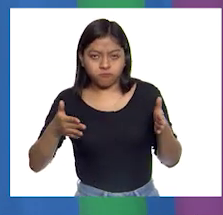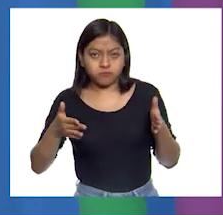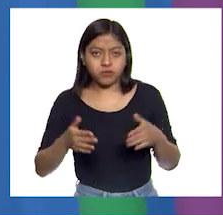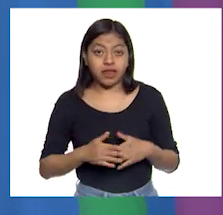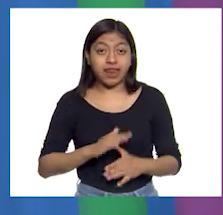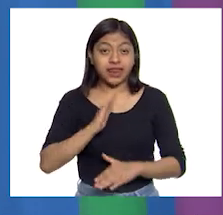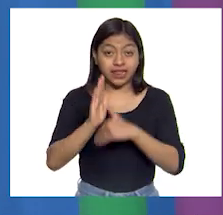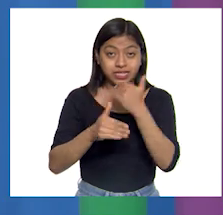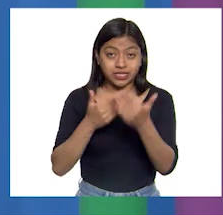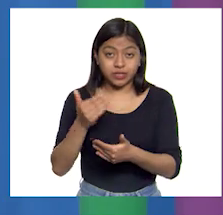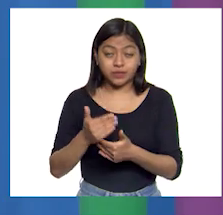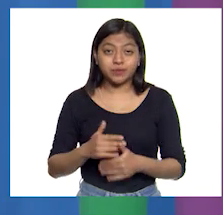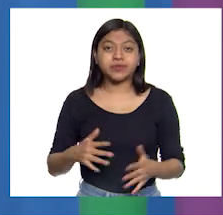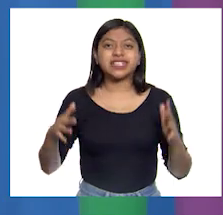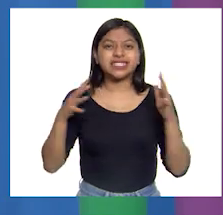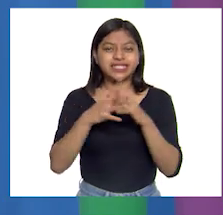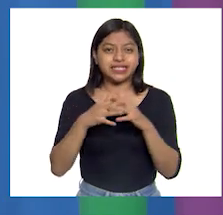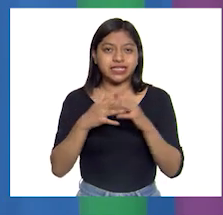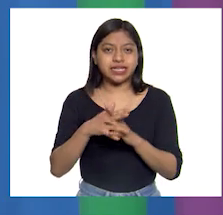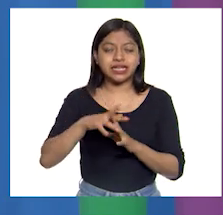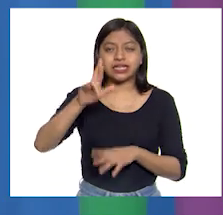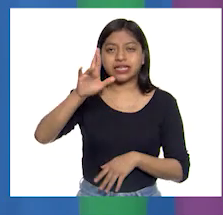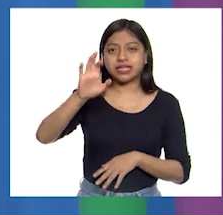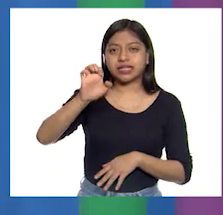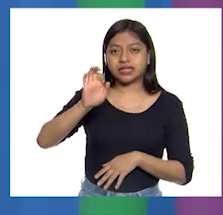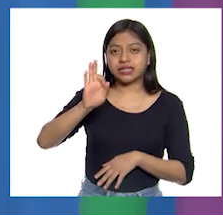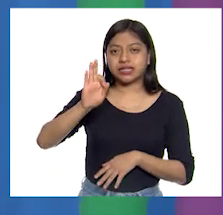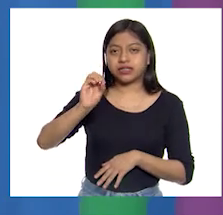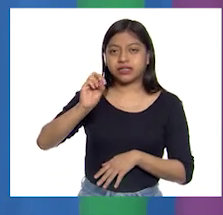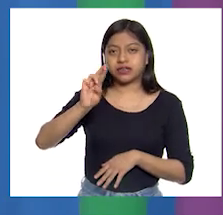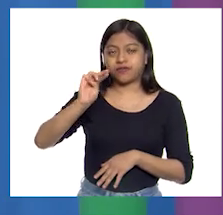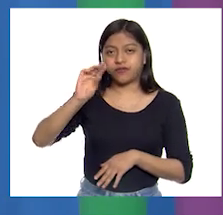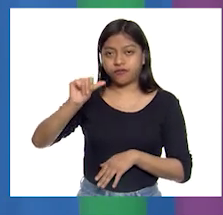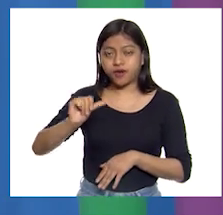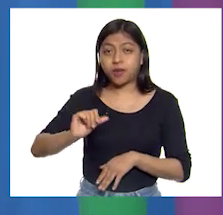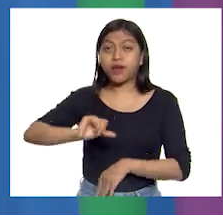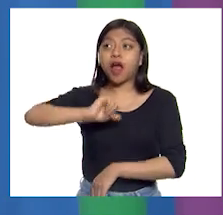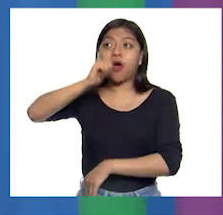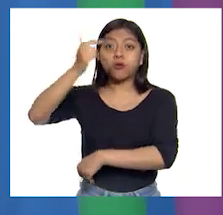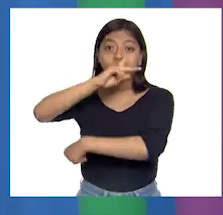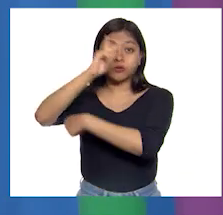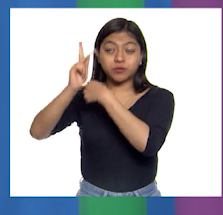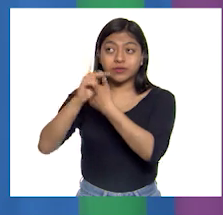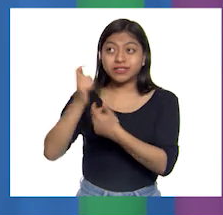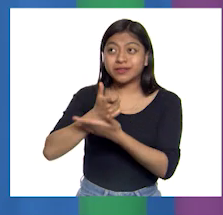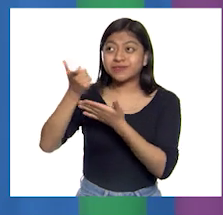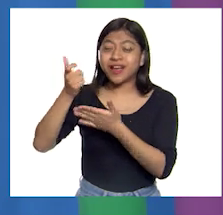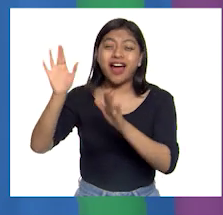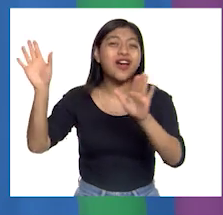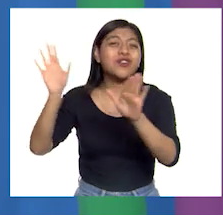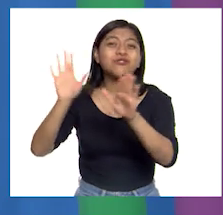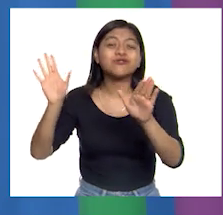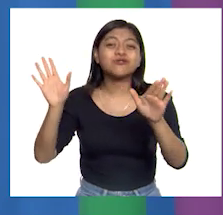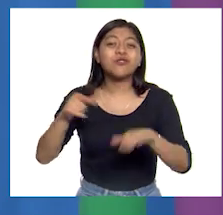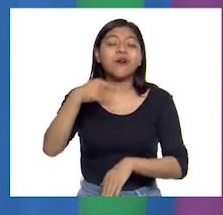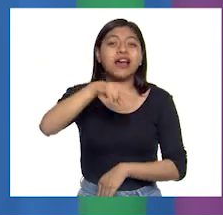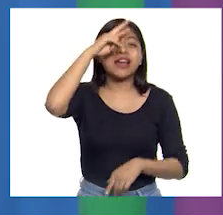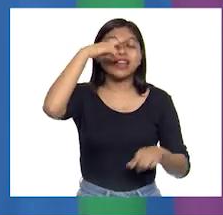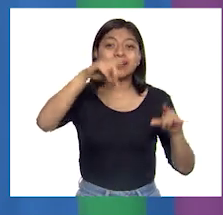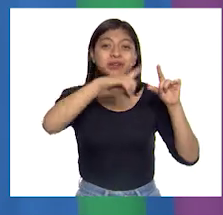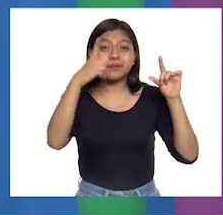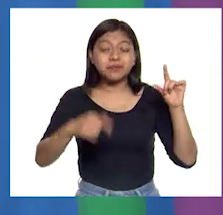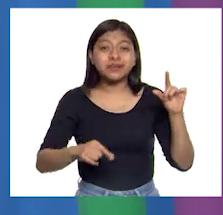de la Guerra de Reforma tuvo que suspender el pago de la deuda a países extranjeros porque México no tenía dinero para pagar